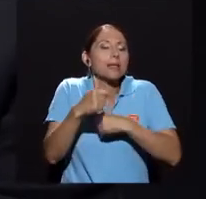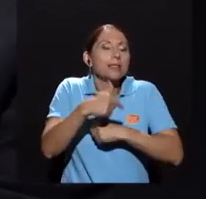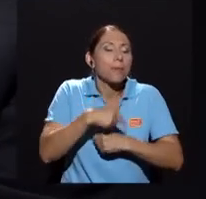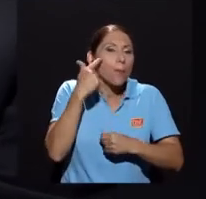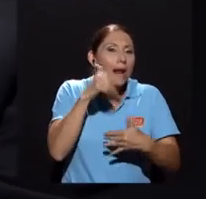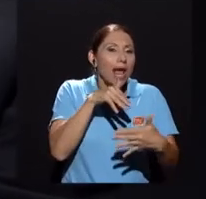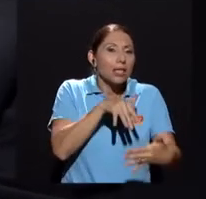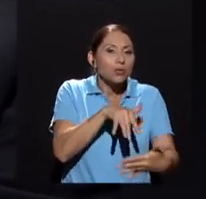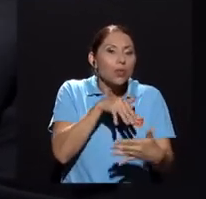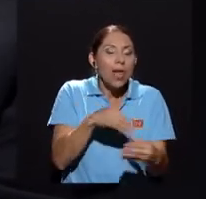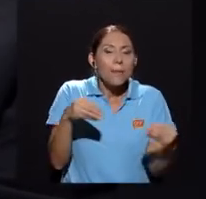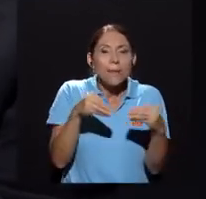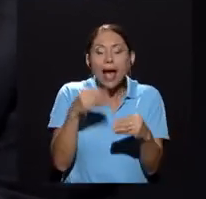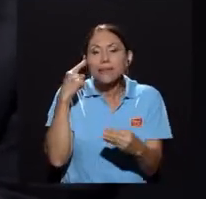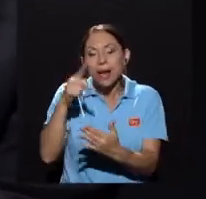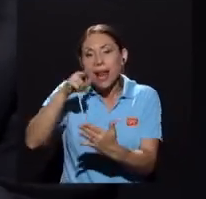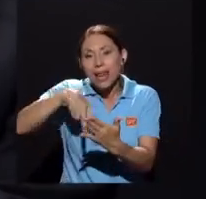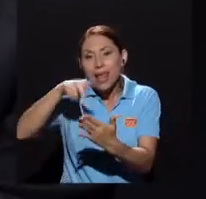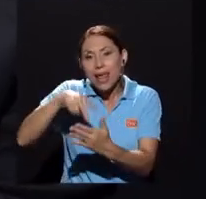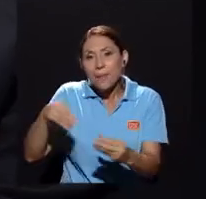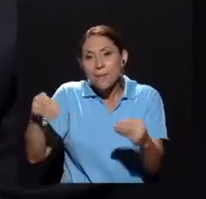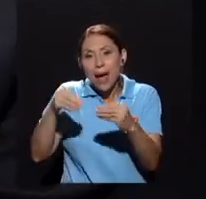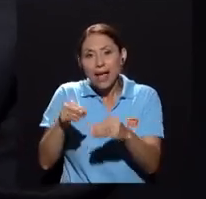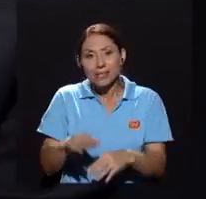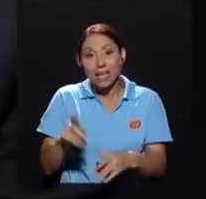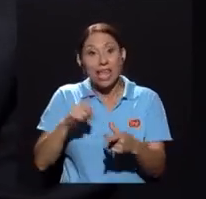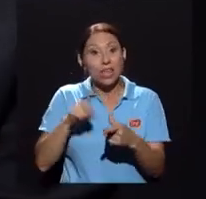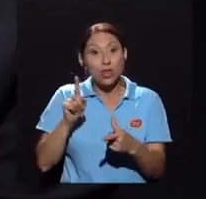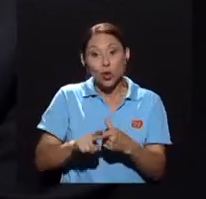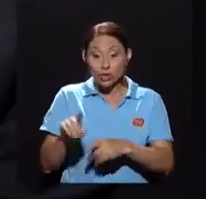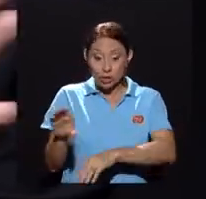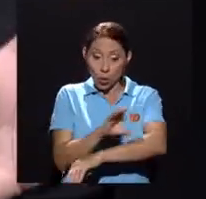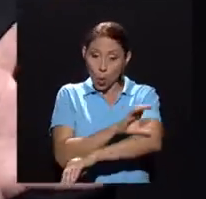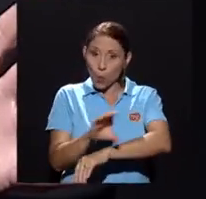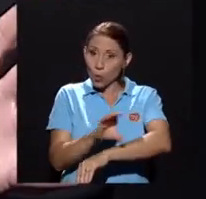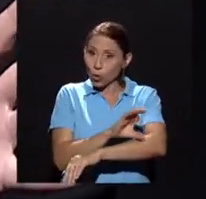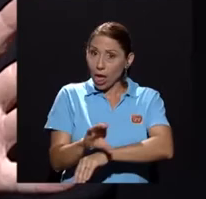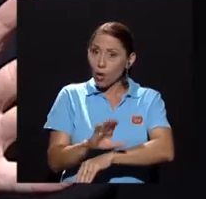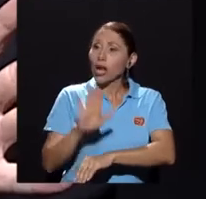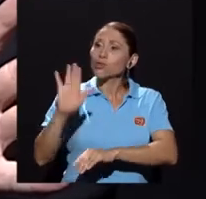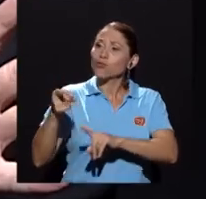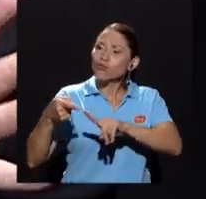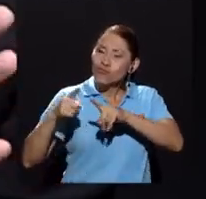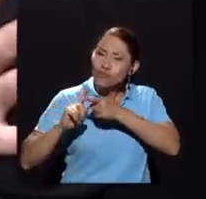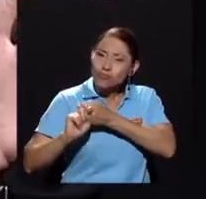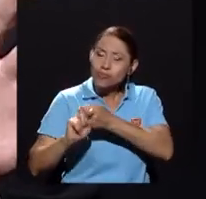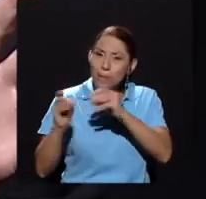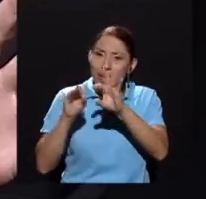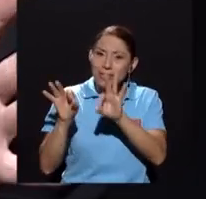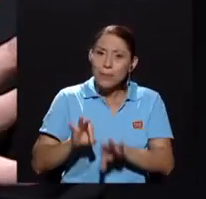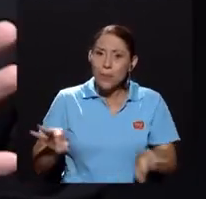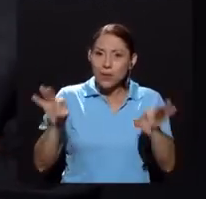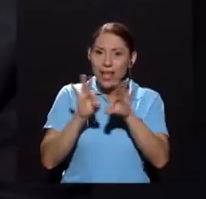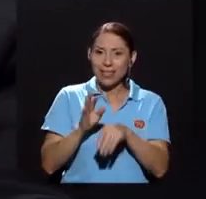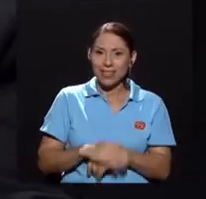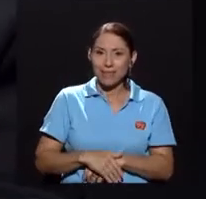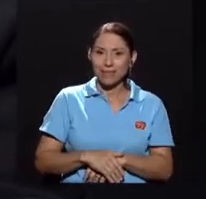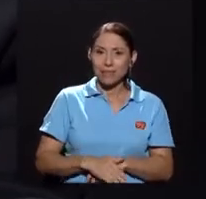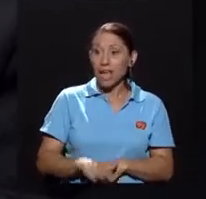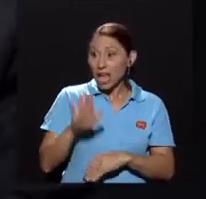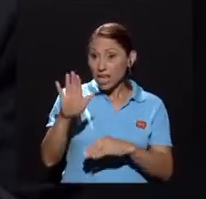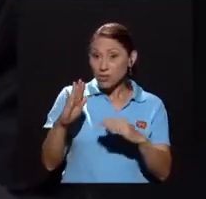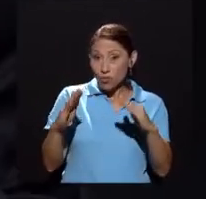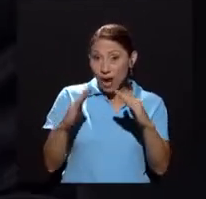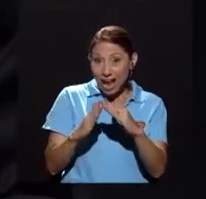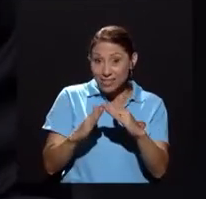más verdad y entonces la computadora se vuelve su aliada más importante en un momento dado en la casa bien como tres